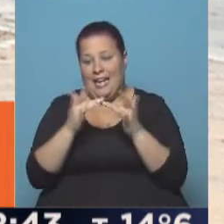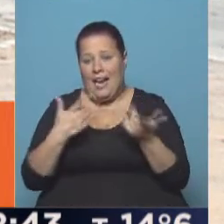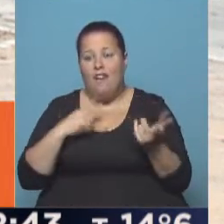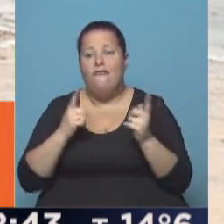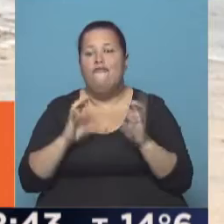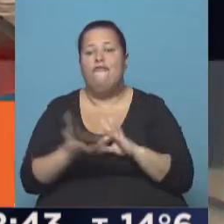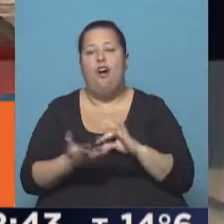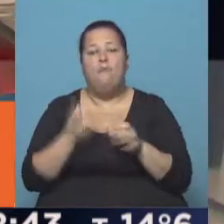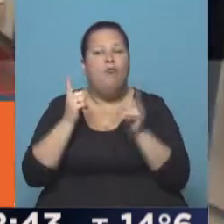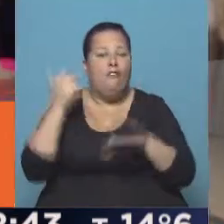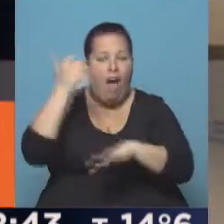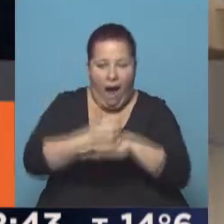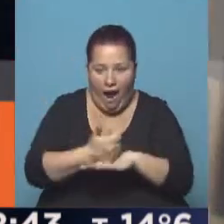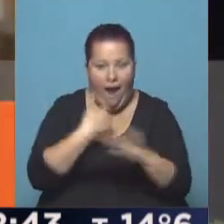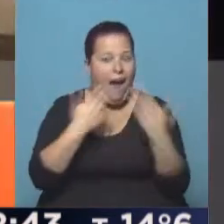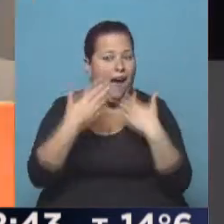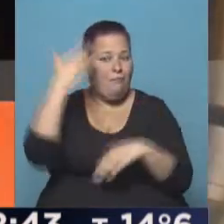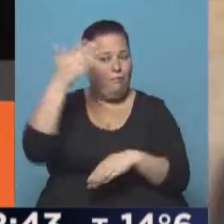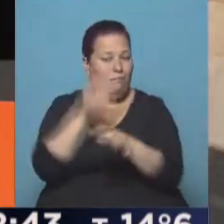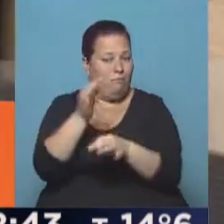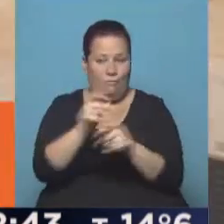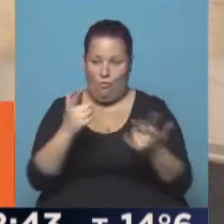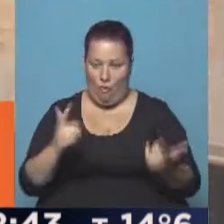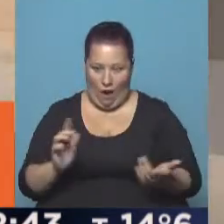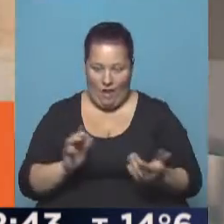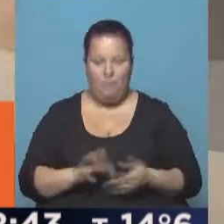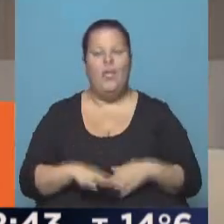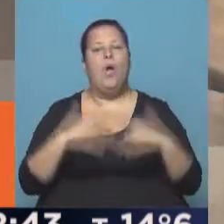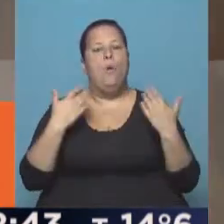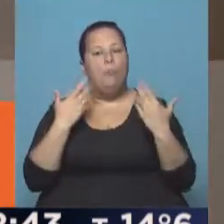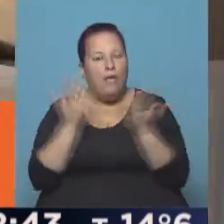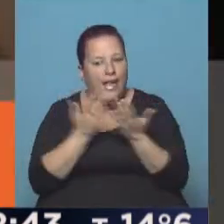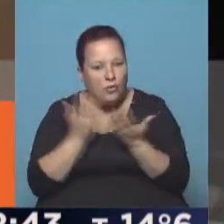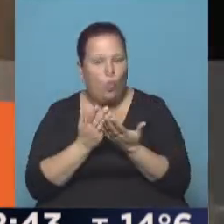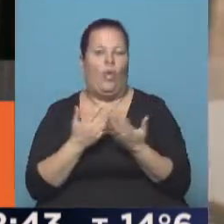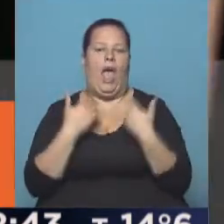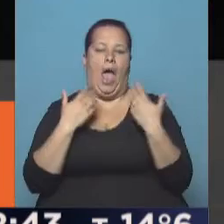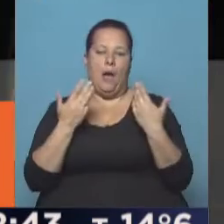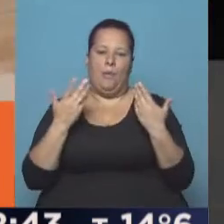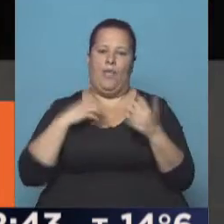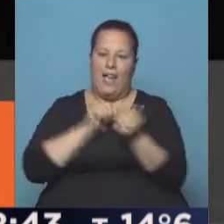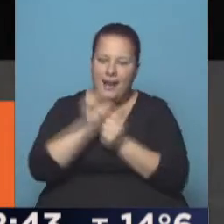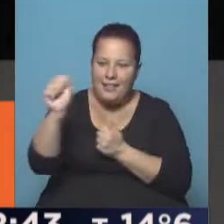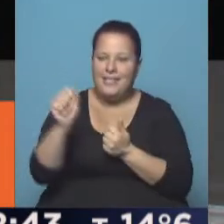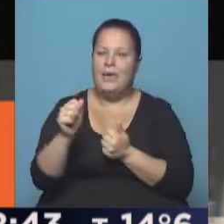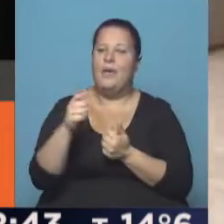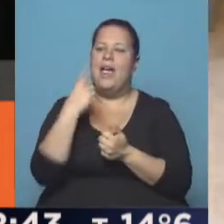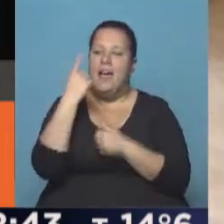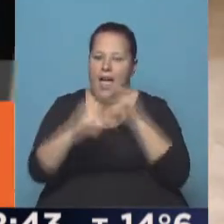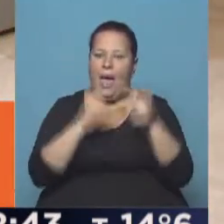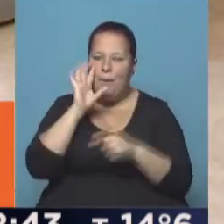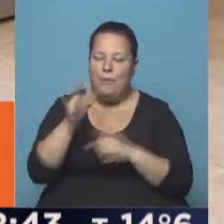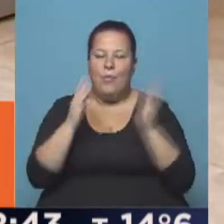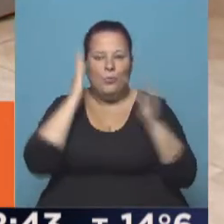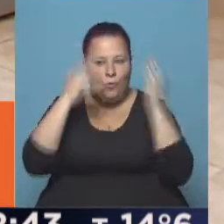tenemos un profesor que esté frente a nosotros dándonos la clase. El hecho de poder estudiar, el hecho de poder recibirnos, ya cada vez ver ese